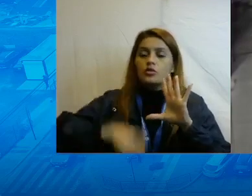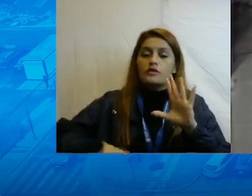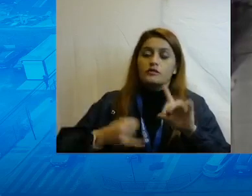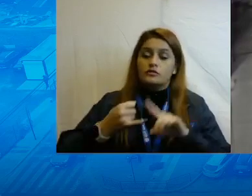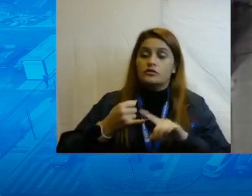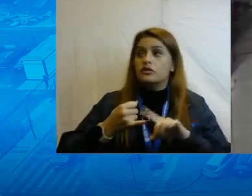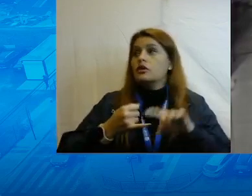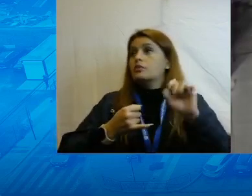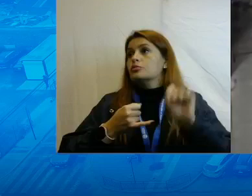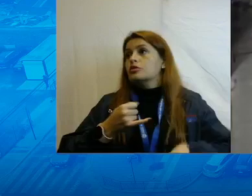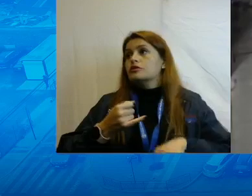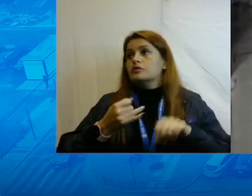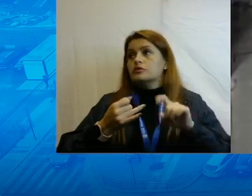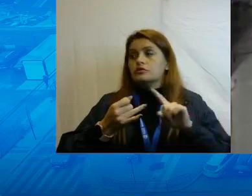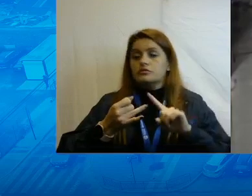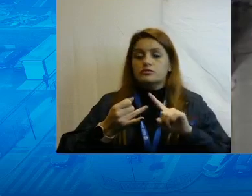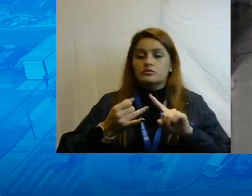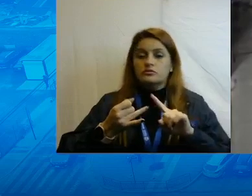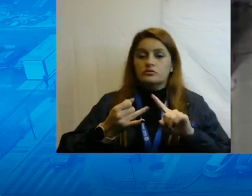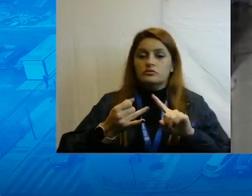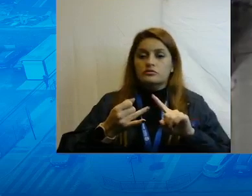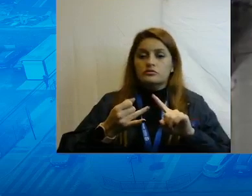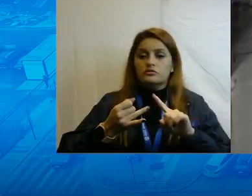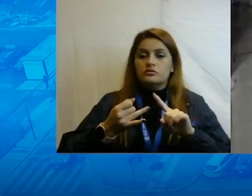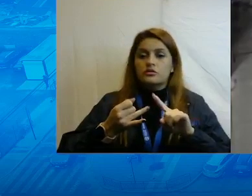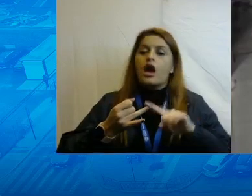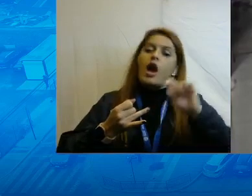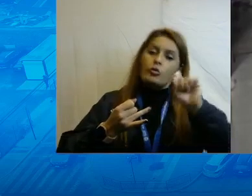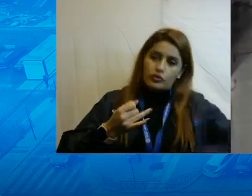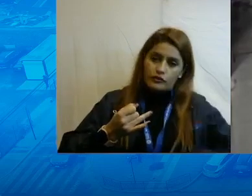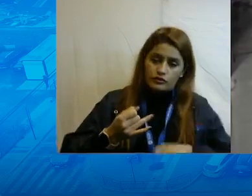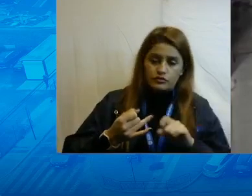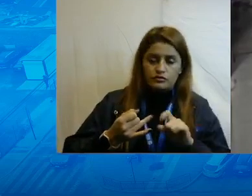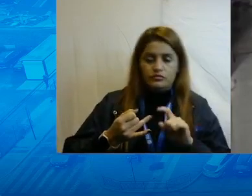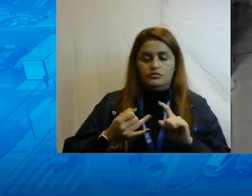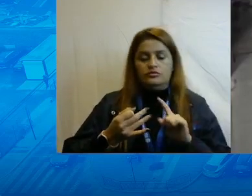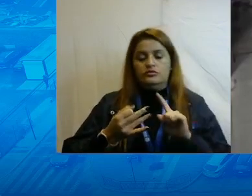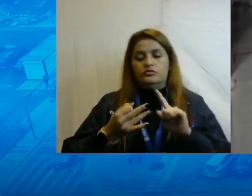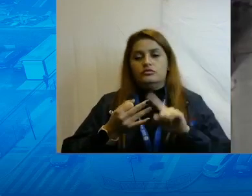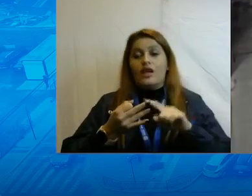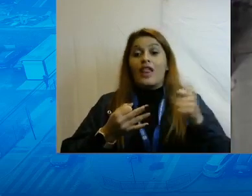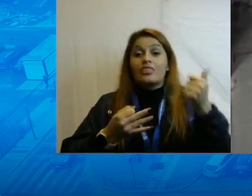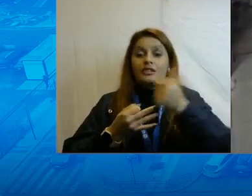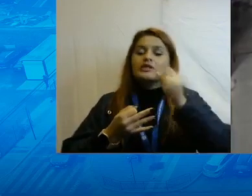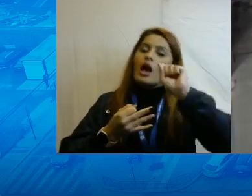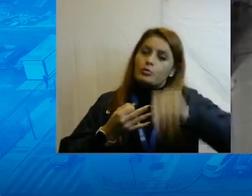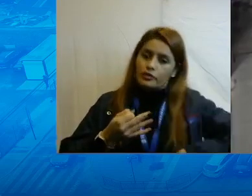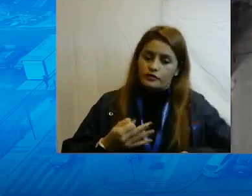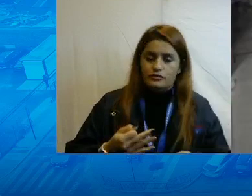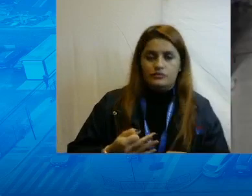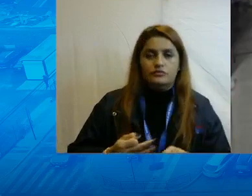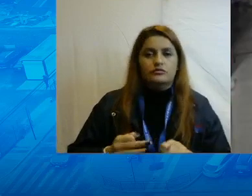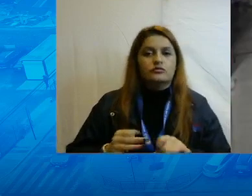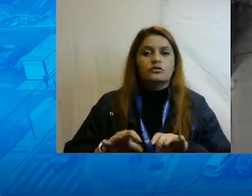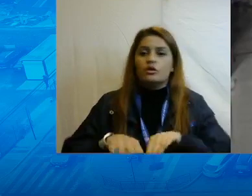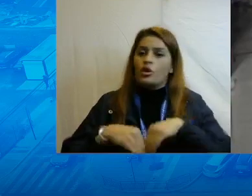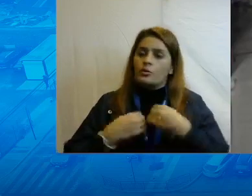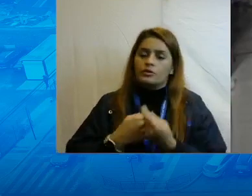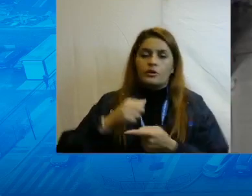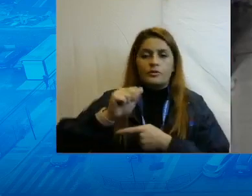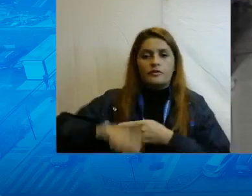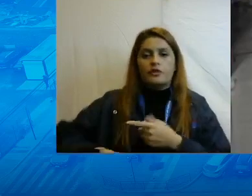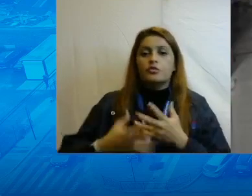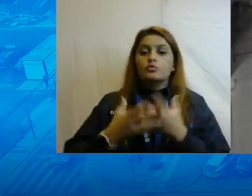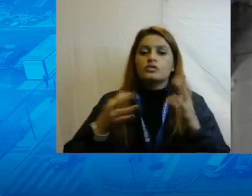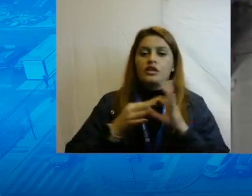Pérez. Apruebo. Rojas. Con la observación hecha, apruebo. Alcaldesa. Apruebo. Aprobado. Muchas